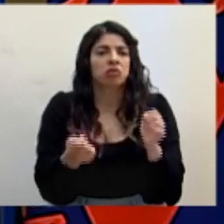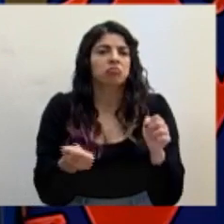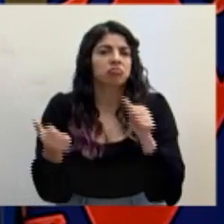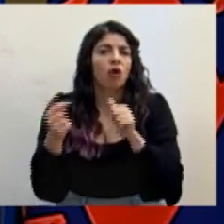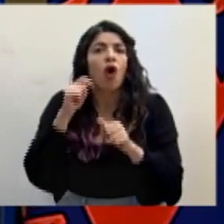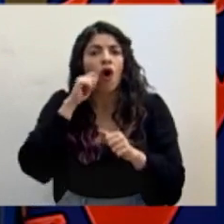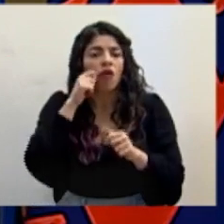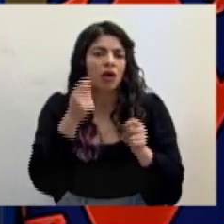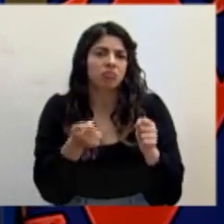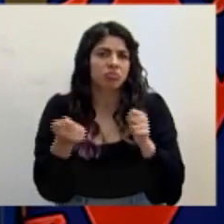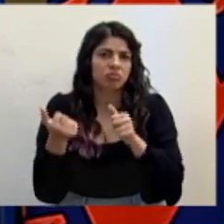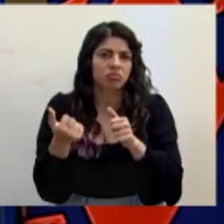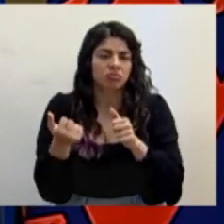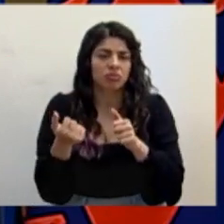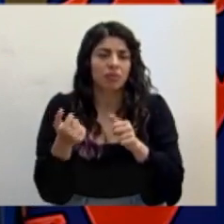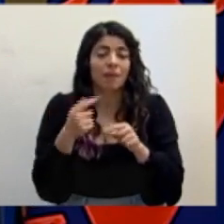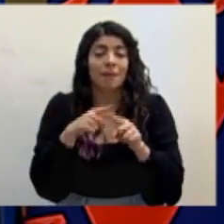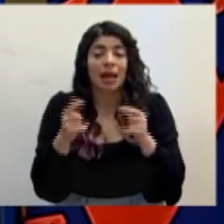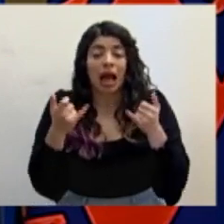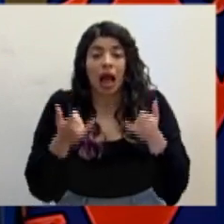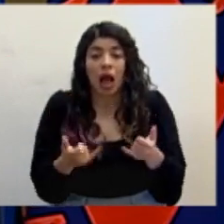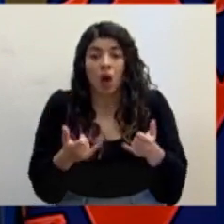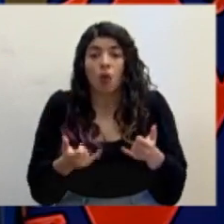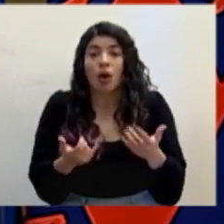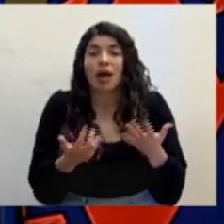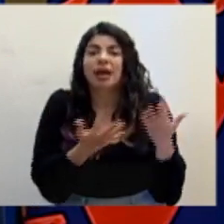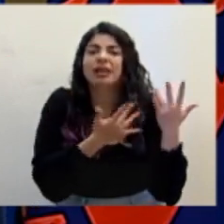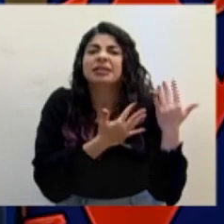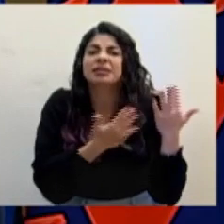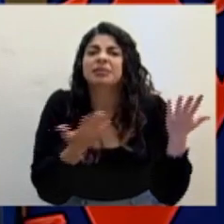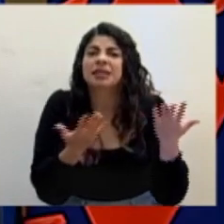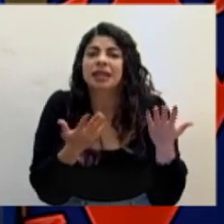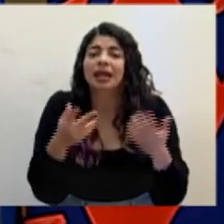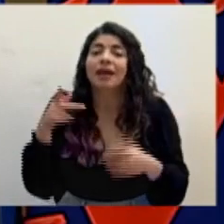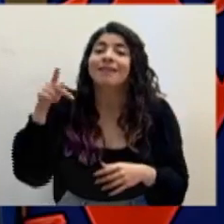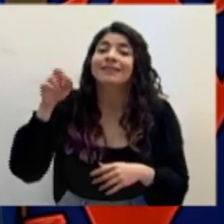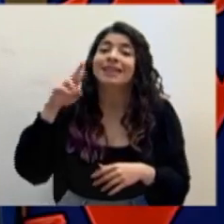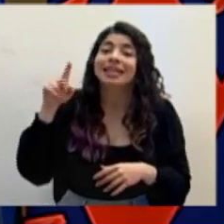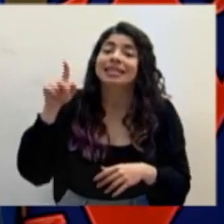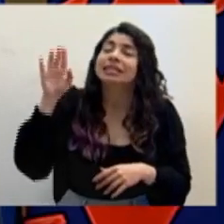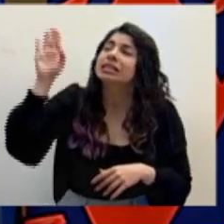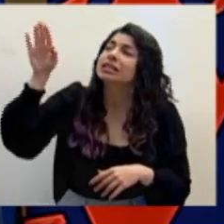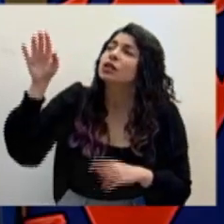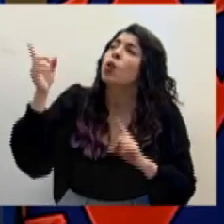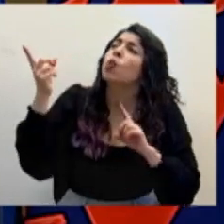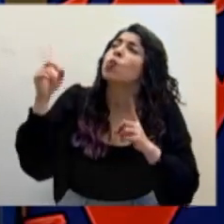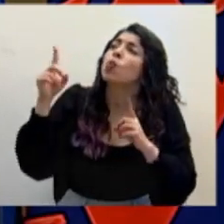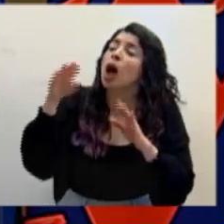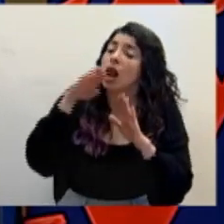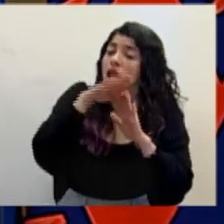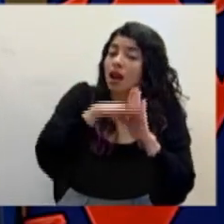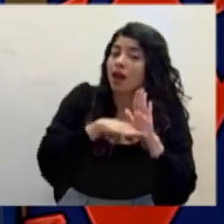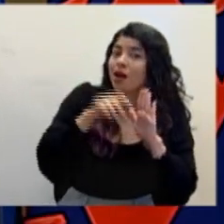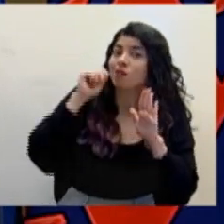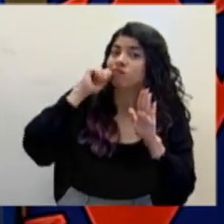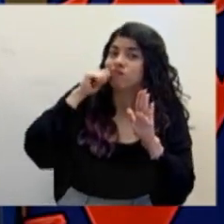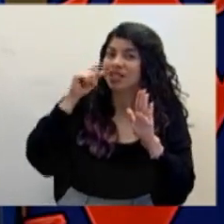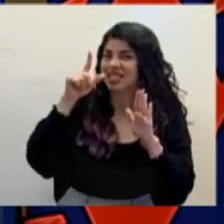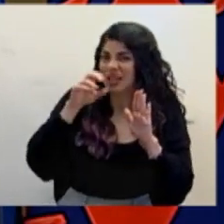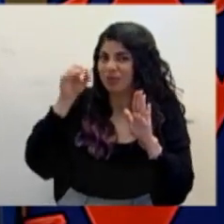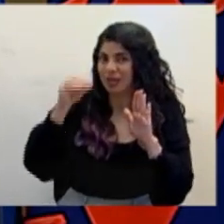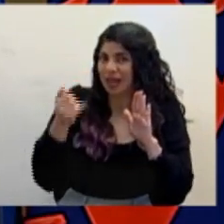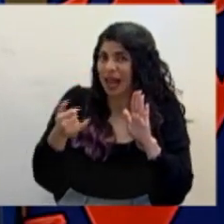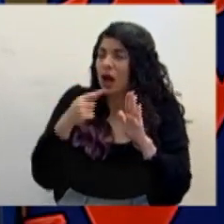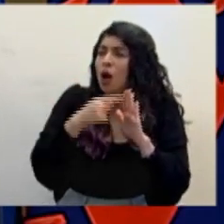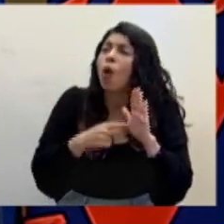confidencialidad. Lo que se está esperando ahorita de Pfizer es qué elementos de los que sí están cubiertos al 100% en este